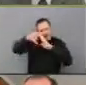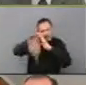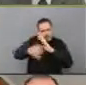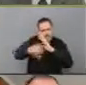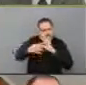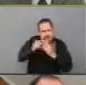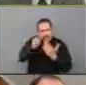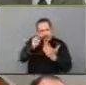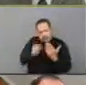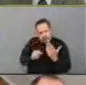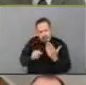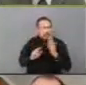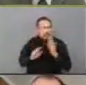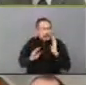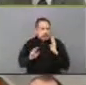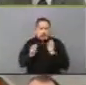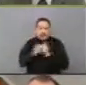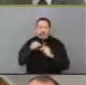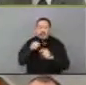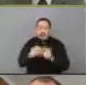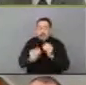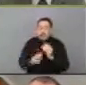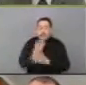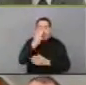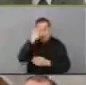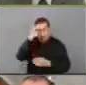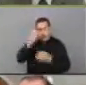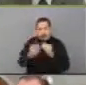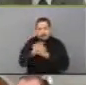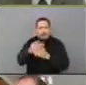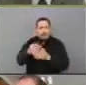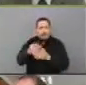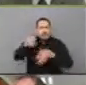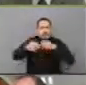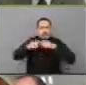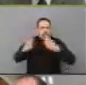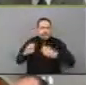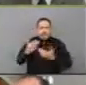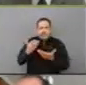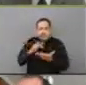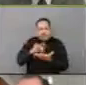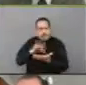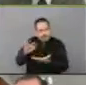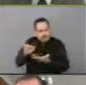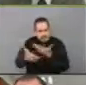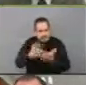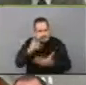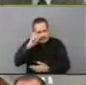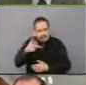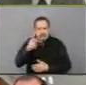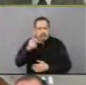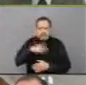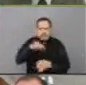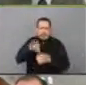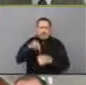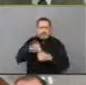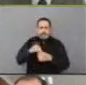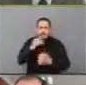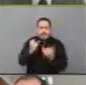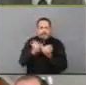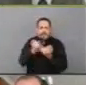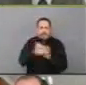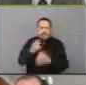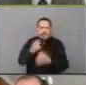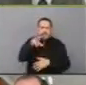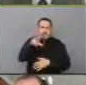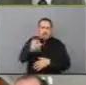visión frente a un asunto novedoso que hace la magistrada ponente, es que yo, insisto, votaré en contra del proyecto y desde